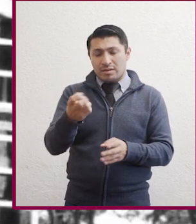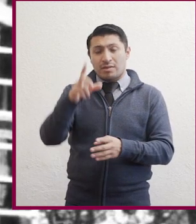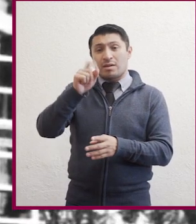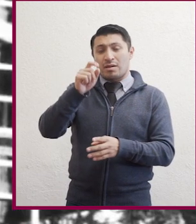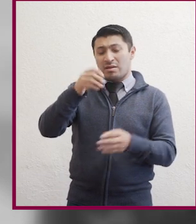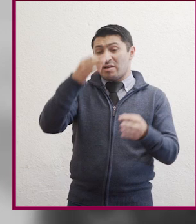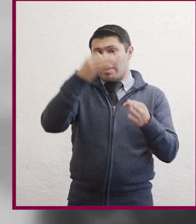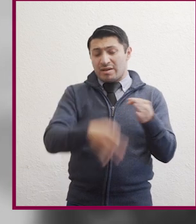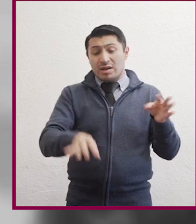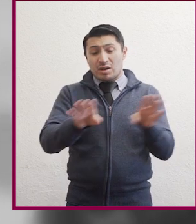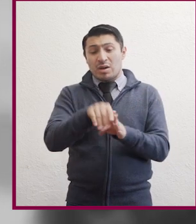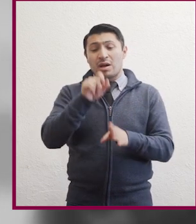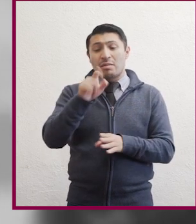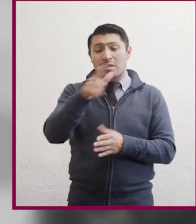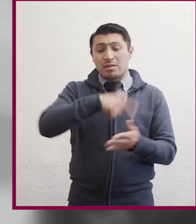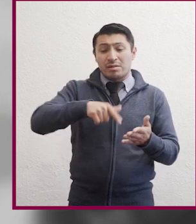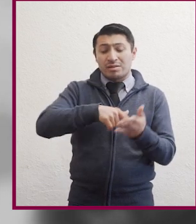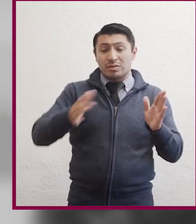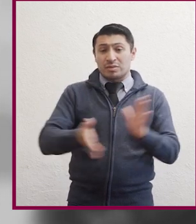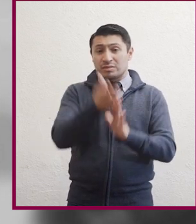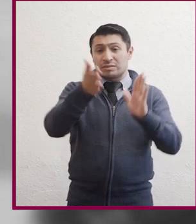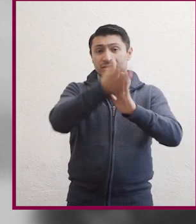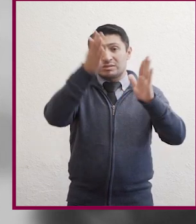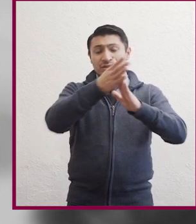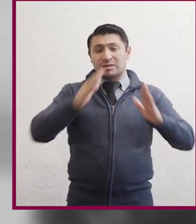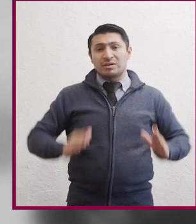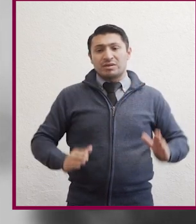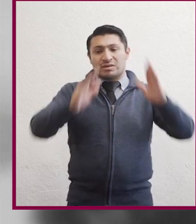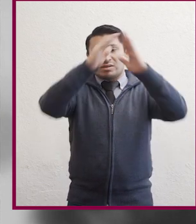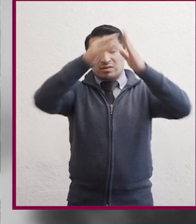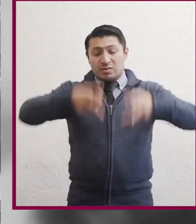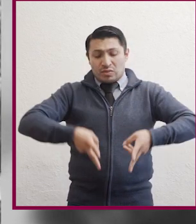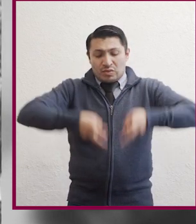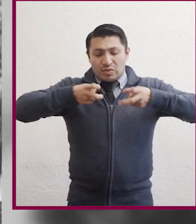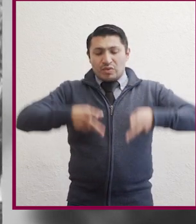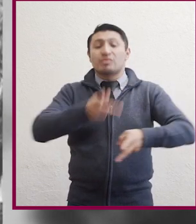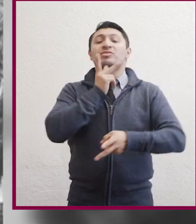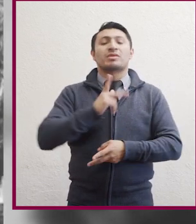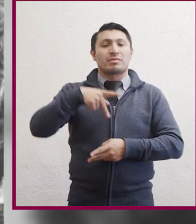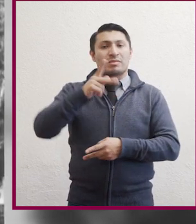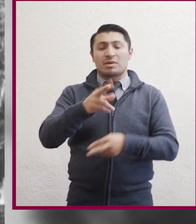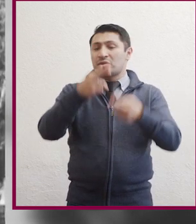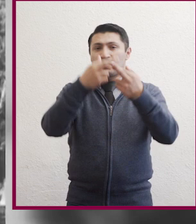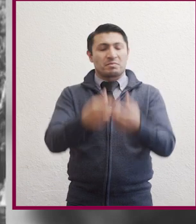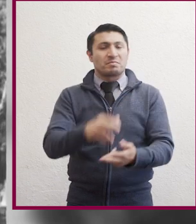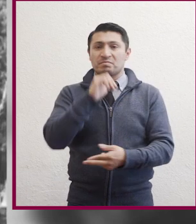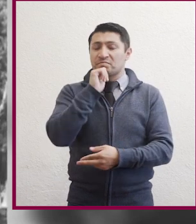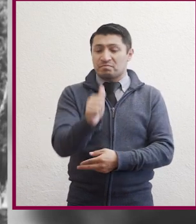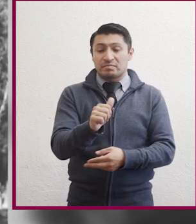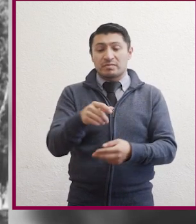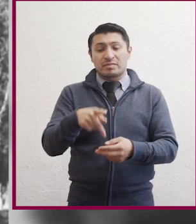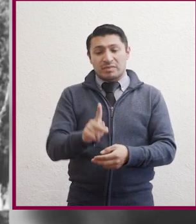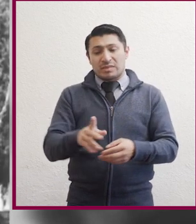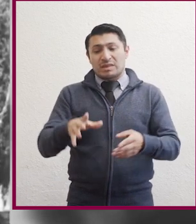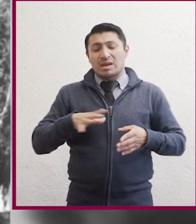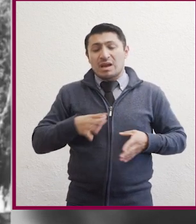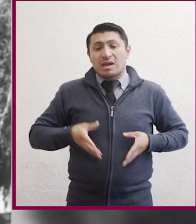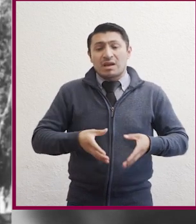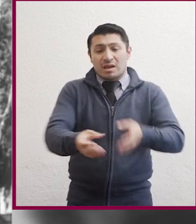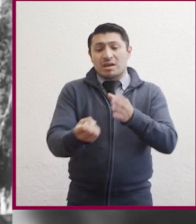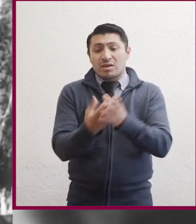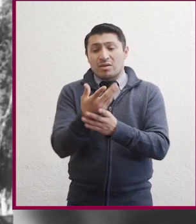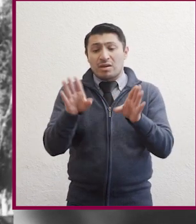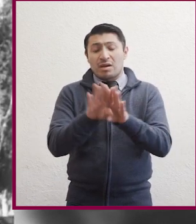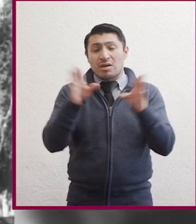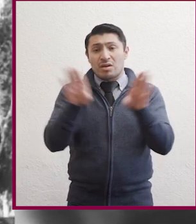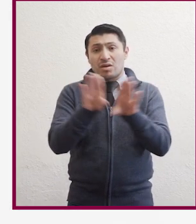20, en la misma zona se erigió una torre de extracción que no dio resultado, pero sobrevivió al trazo de las nuevas calles